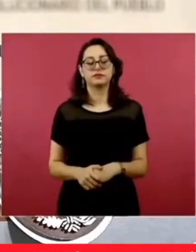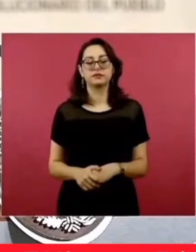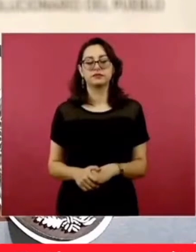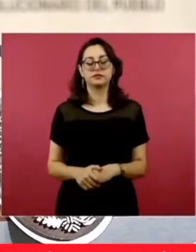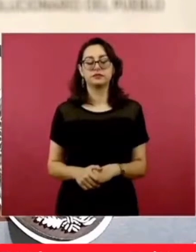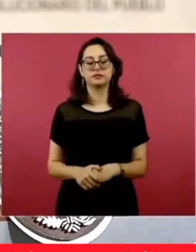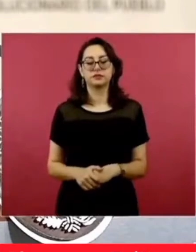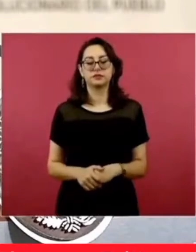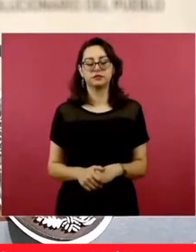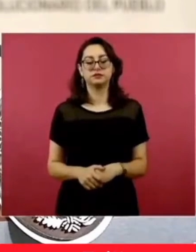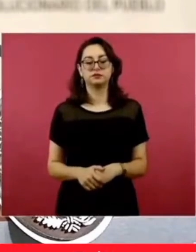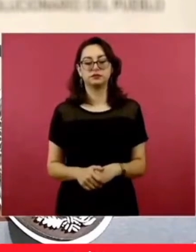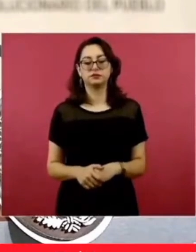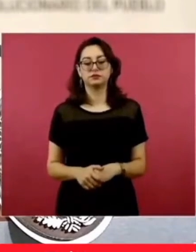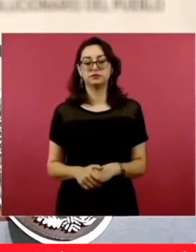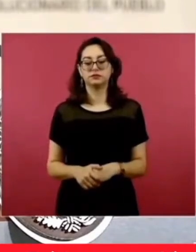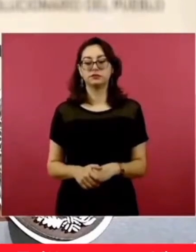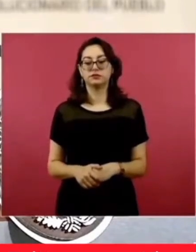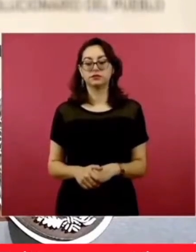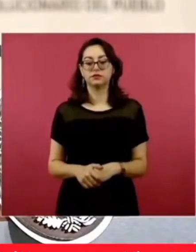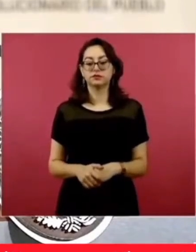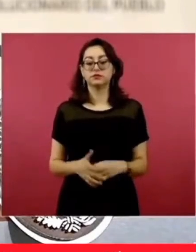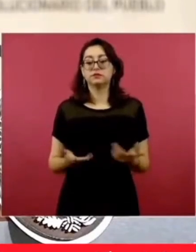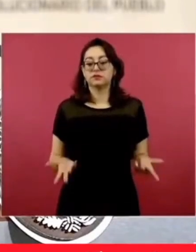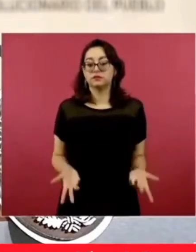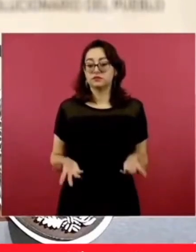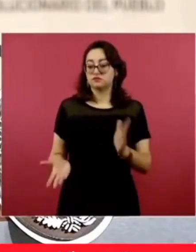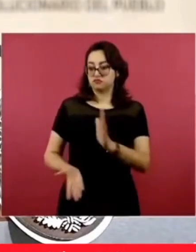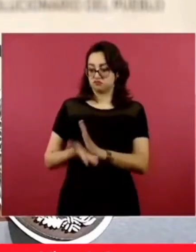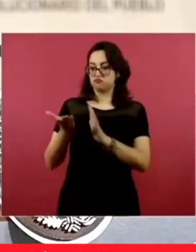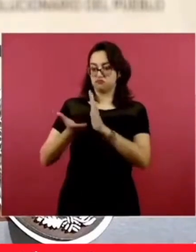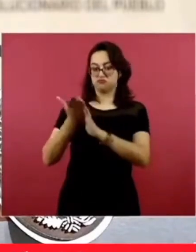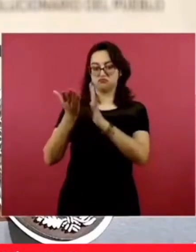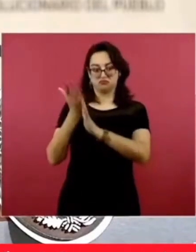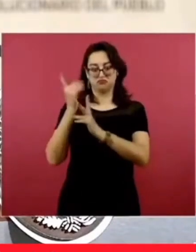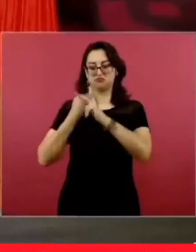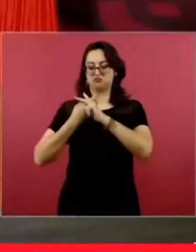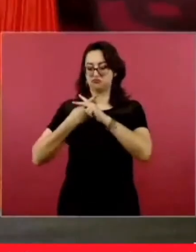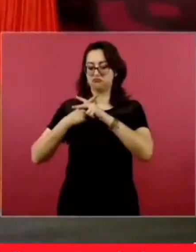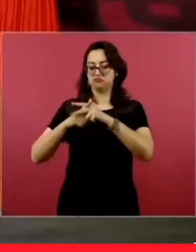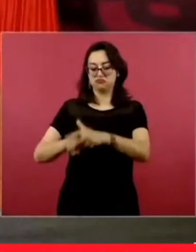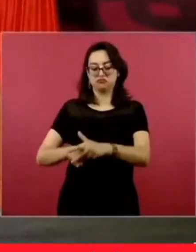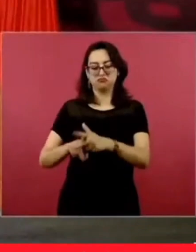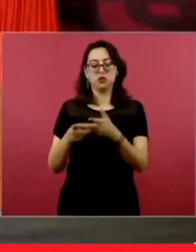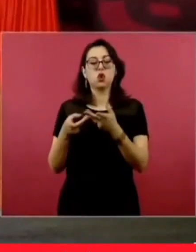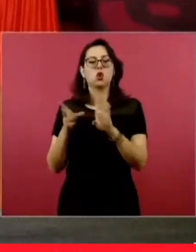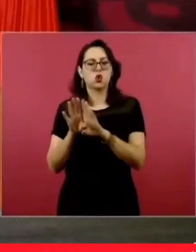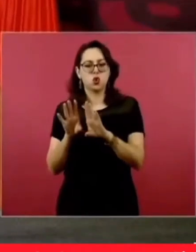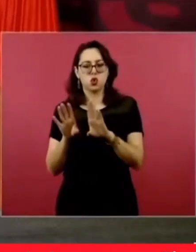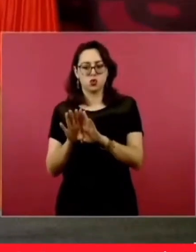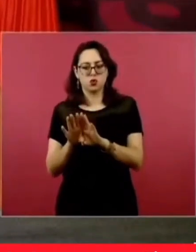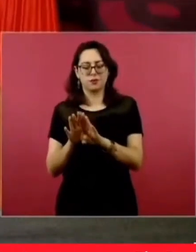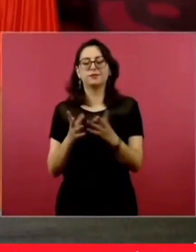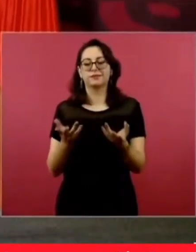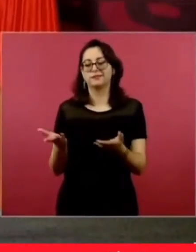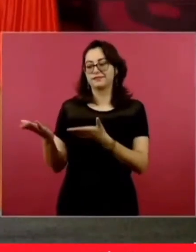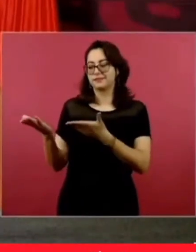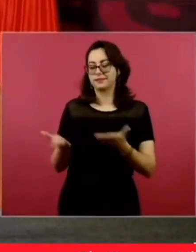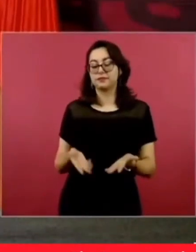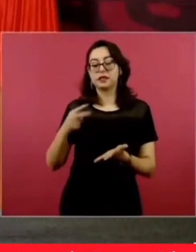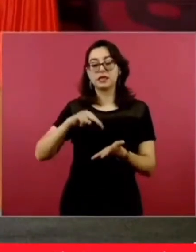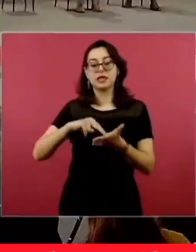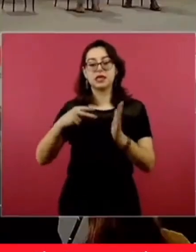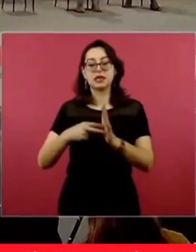que cómo es que estamos construyendo este nuevo sistema ferroviario, el ingeniero Gómez